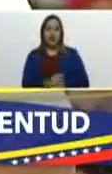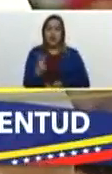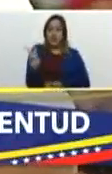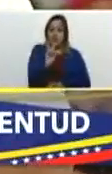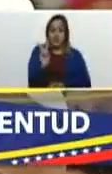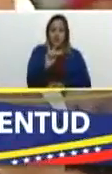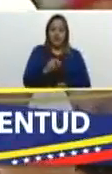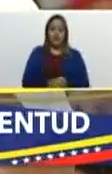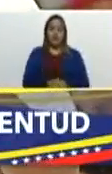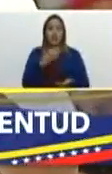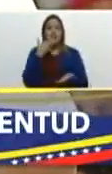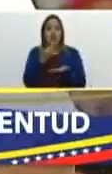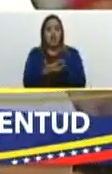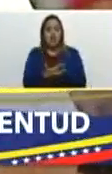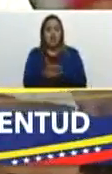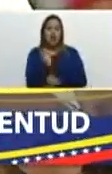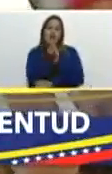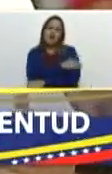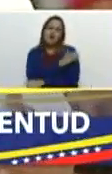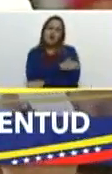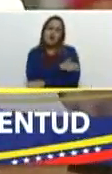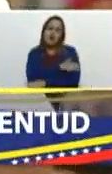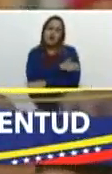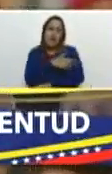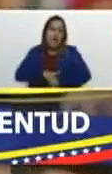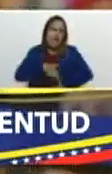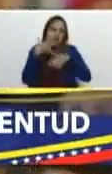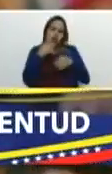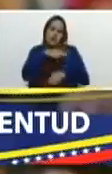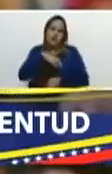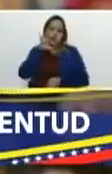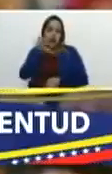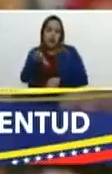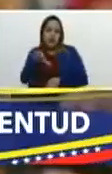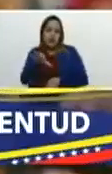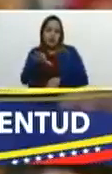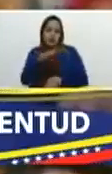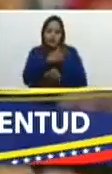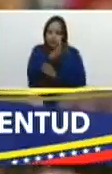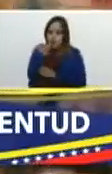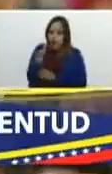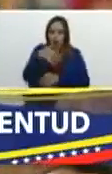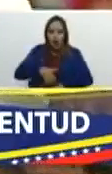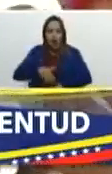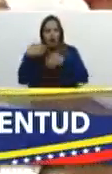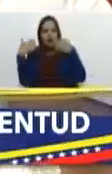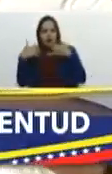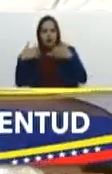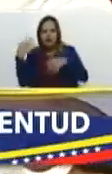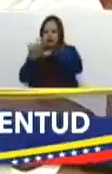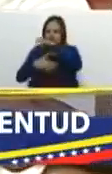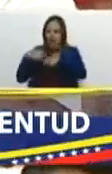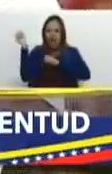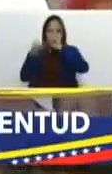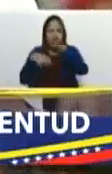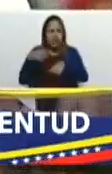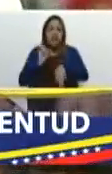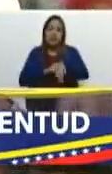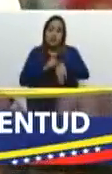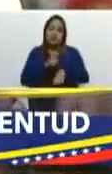Venezuela, gracias a una oposición que odia a nuestro país, nos llevó al odio, nos llevó a guarimbas, nos llevó a